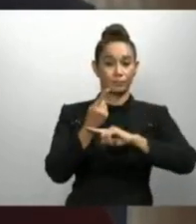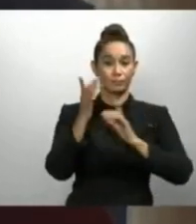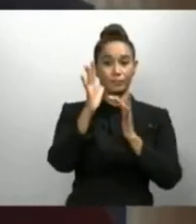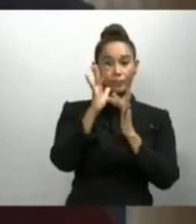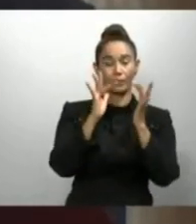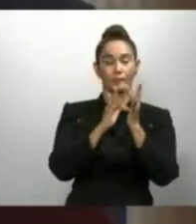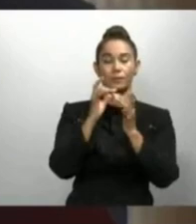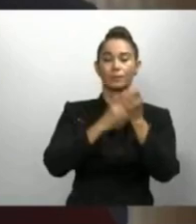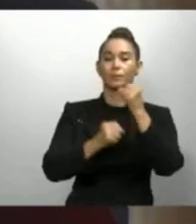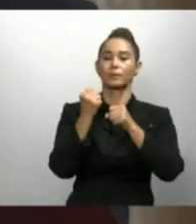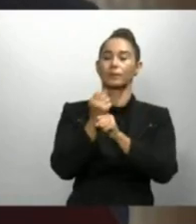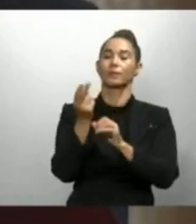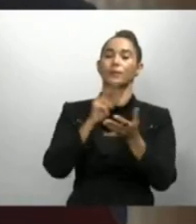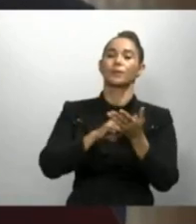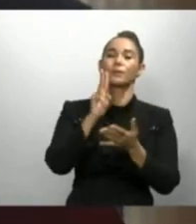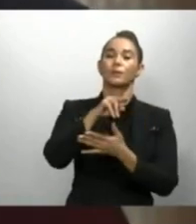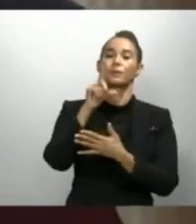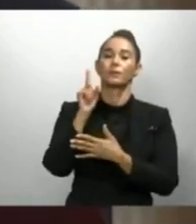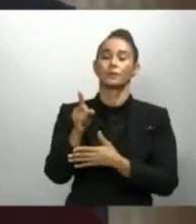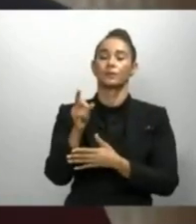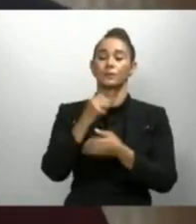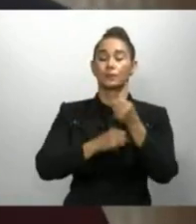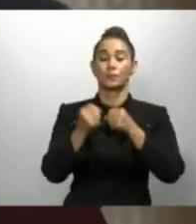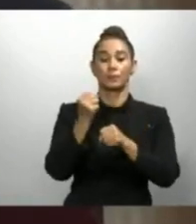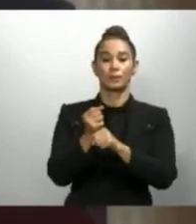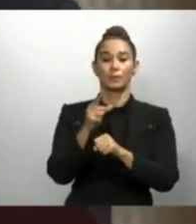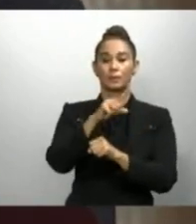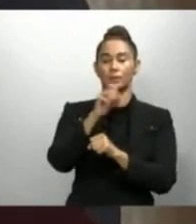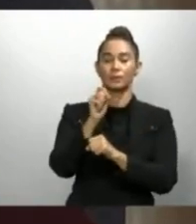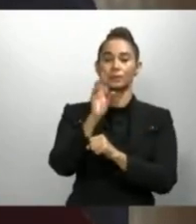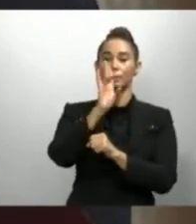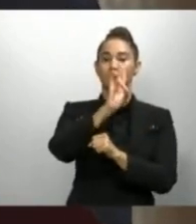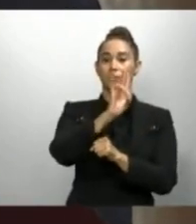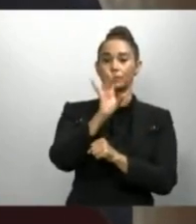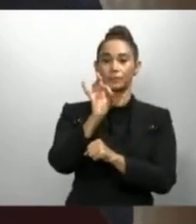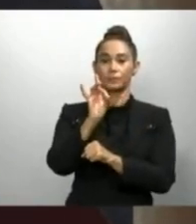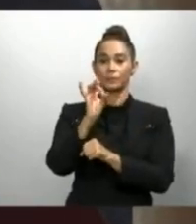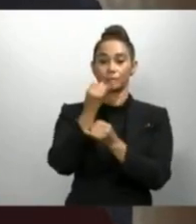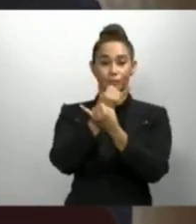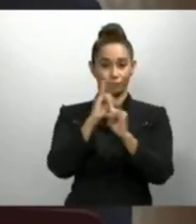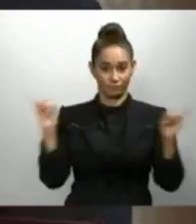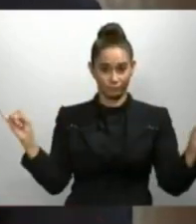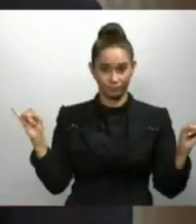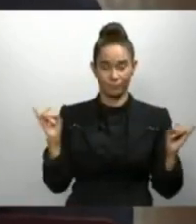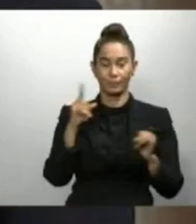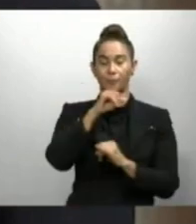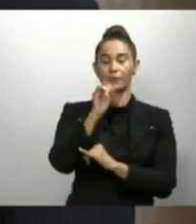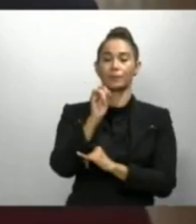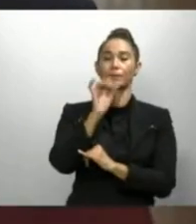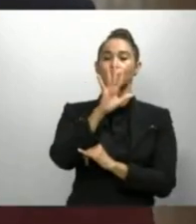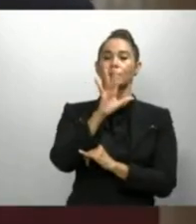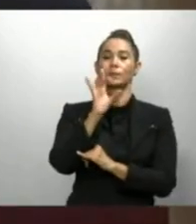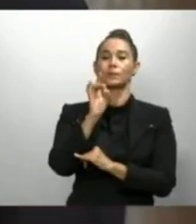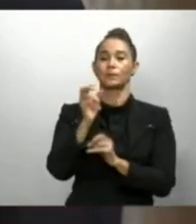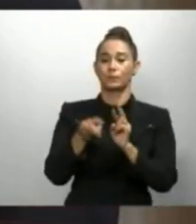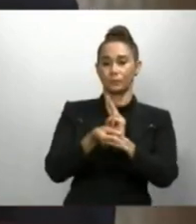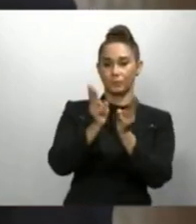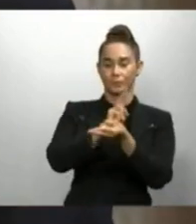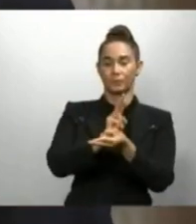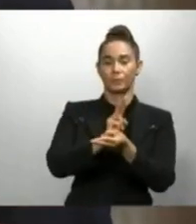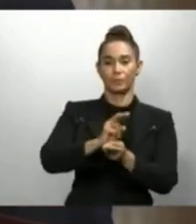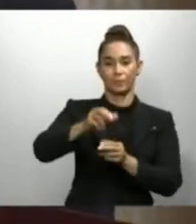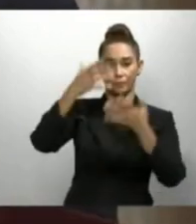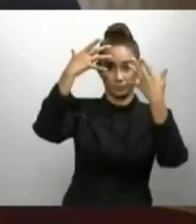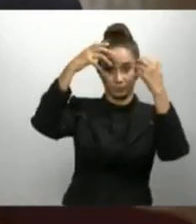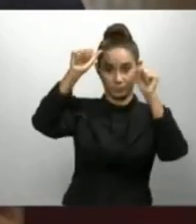año 2021, año 178 de la independencia, y 158 de la restauración. Luis